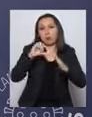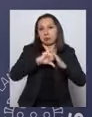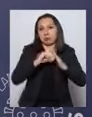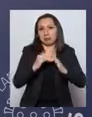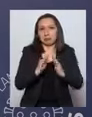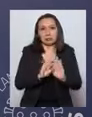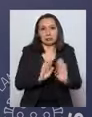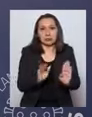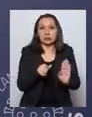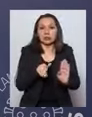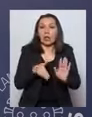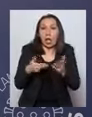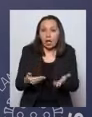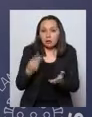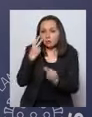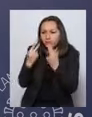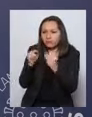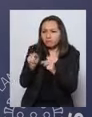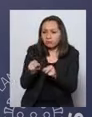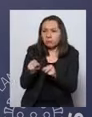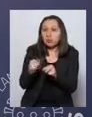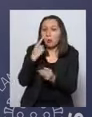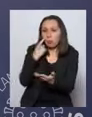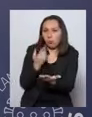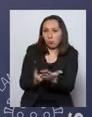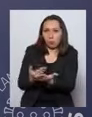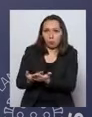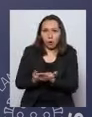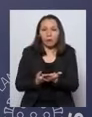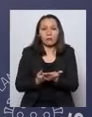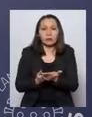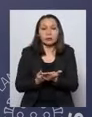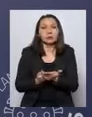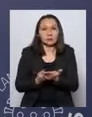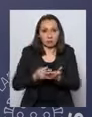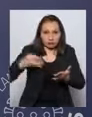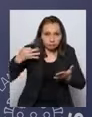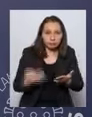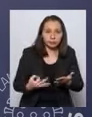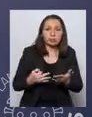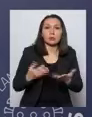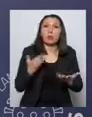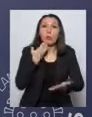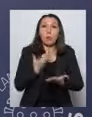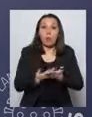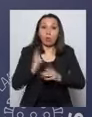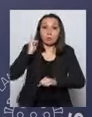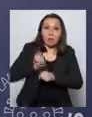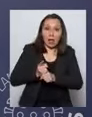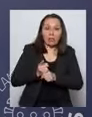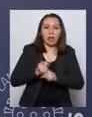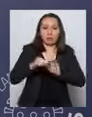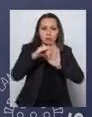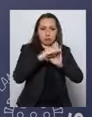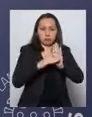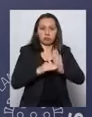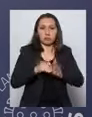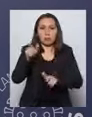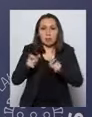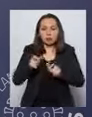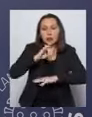y que representan una prueba palpable de que cuando estas medidas se aplican y